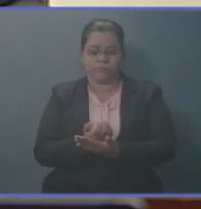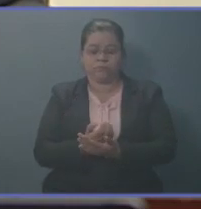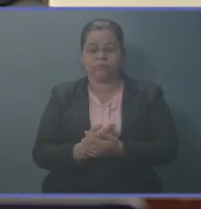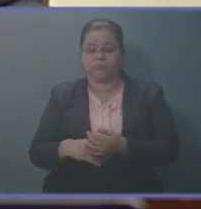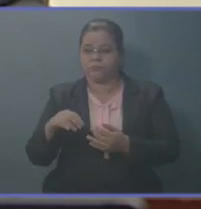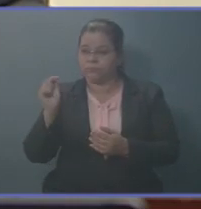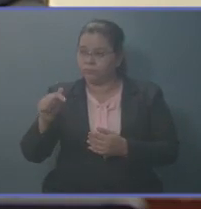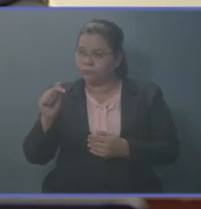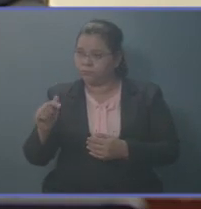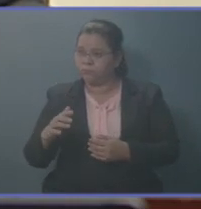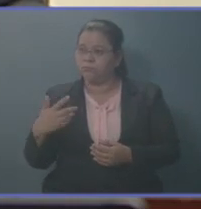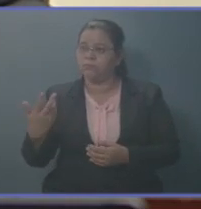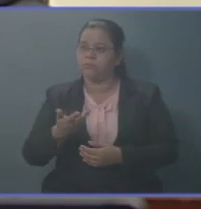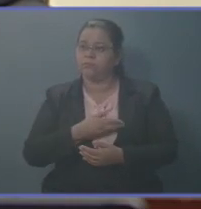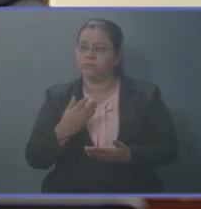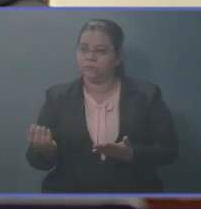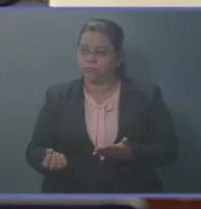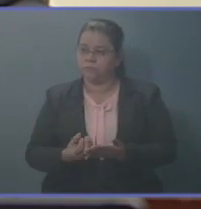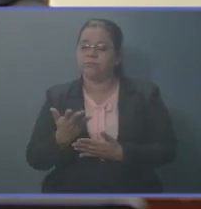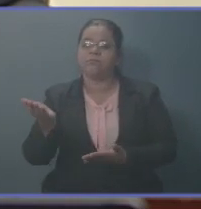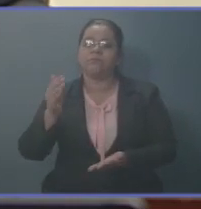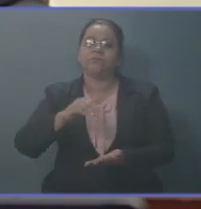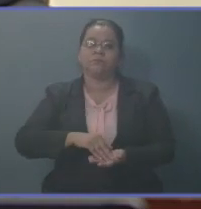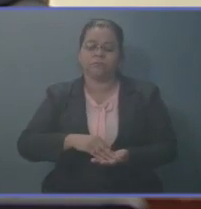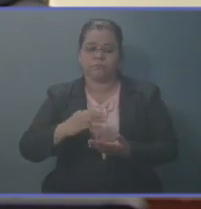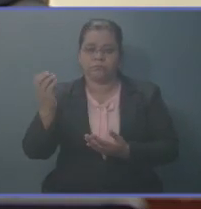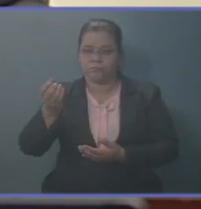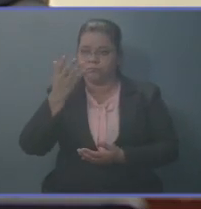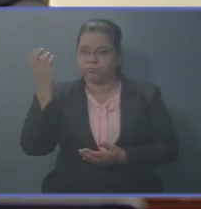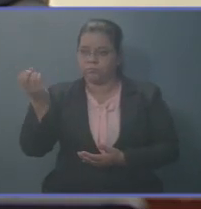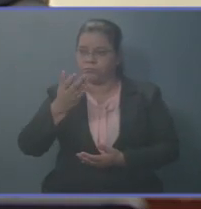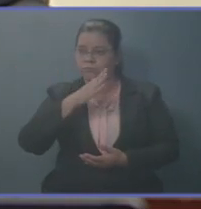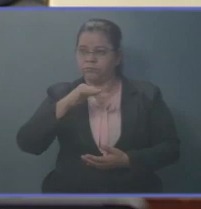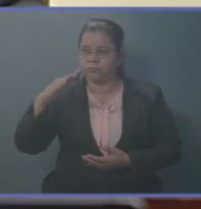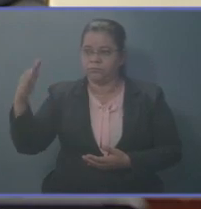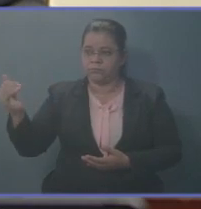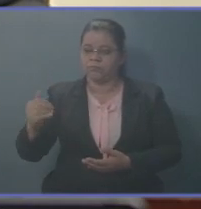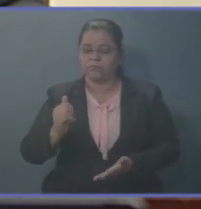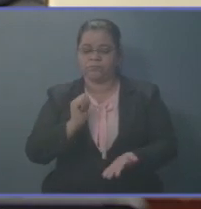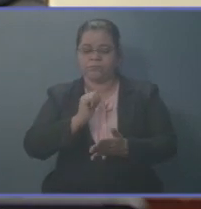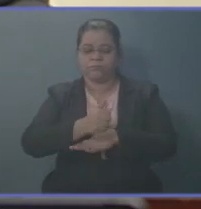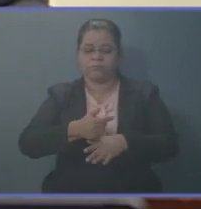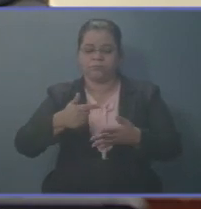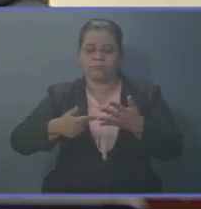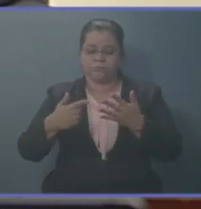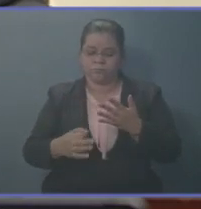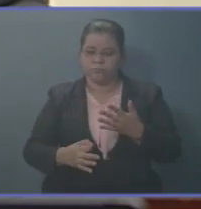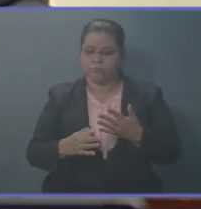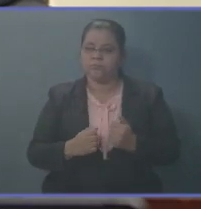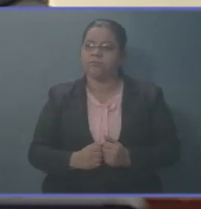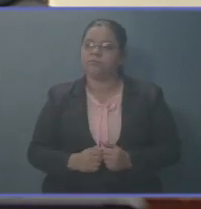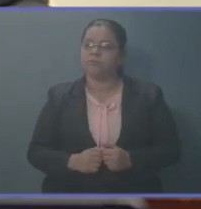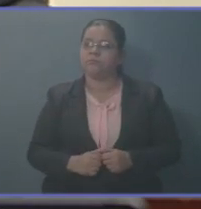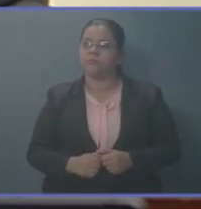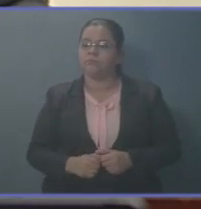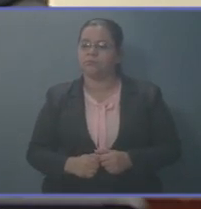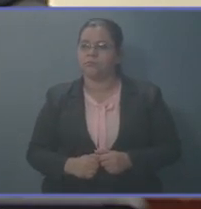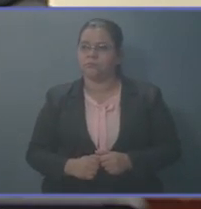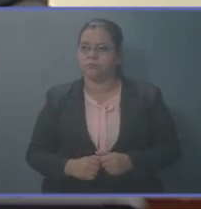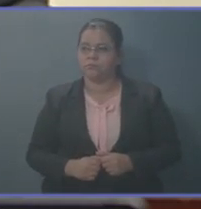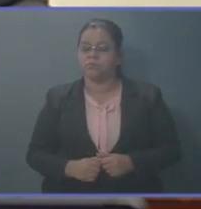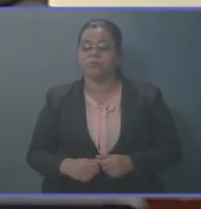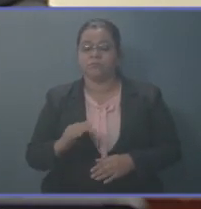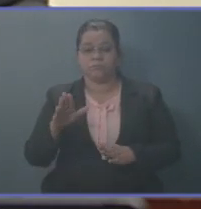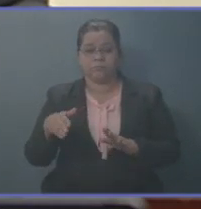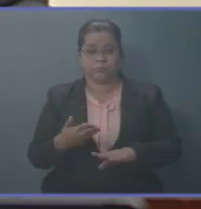preciso decretar nuevamente el estado de emergencia nacional que establece la Ley de Protección Civil, Prevención y Mitigación de Desastres. Por